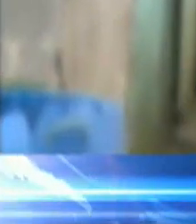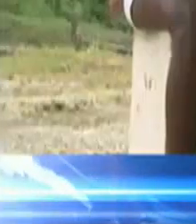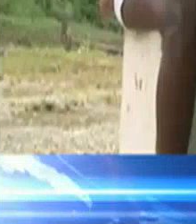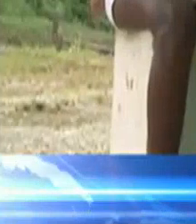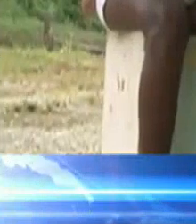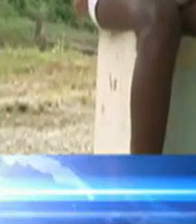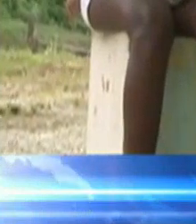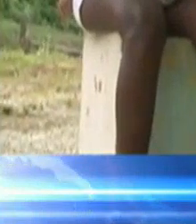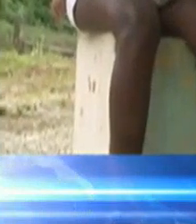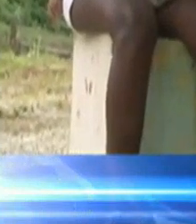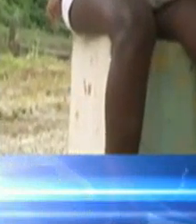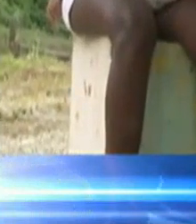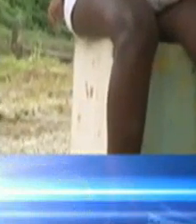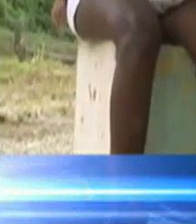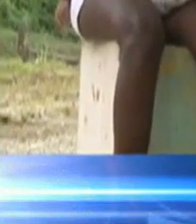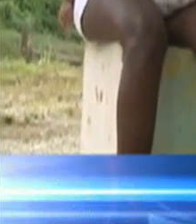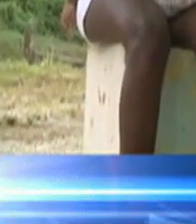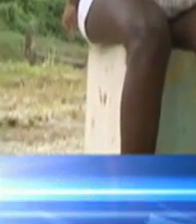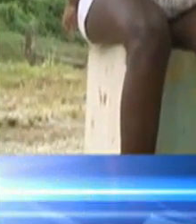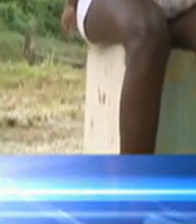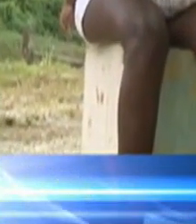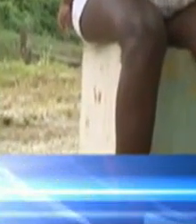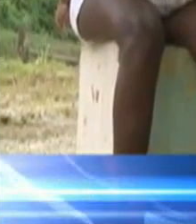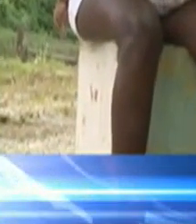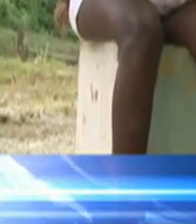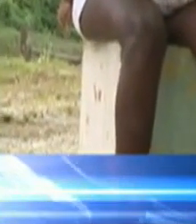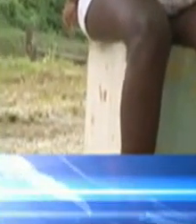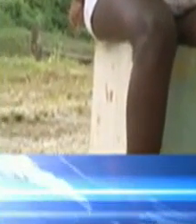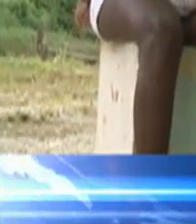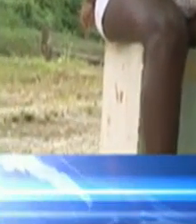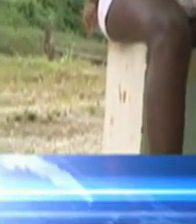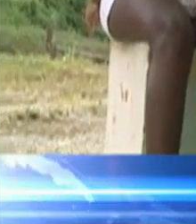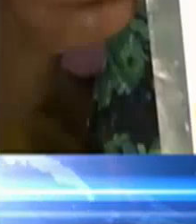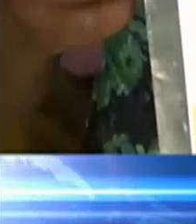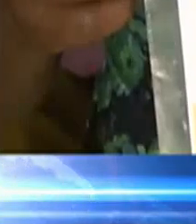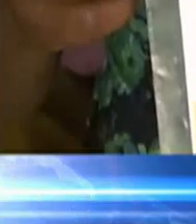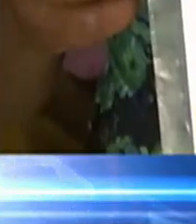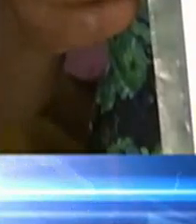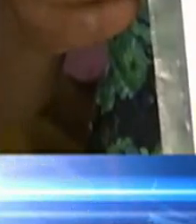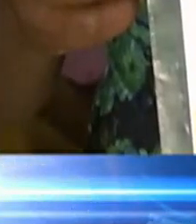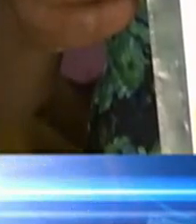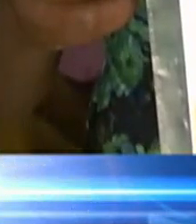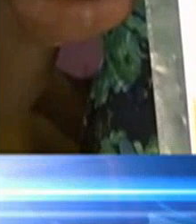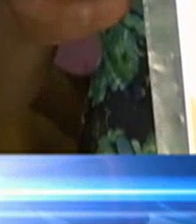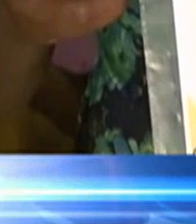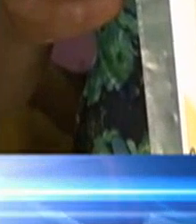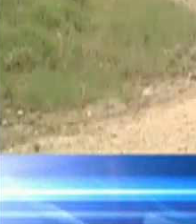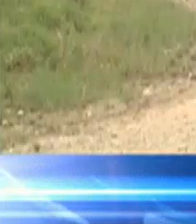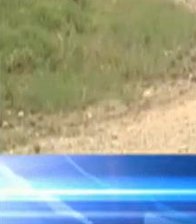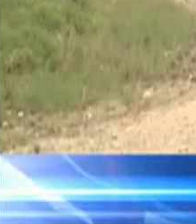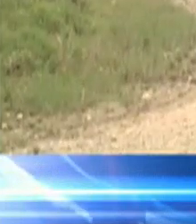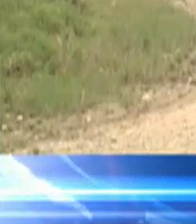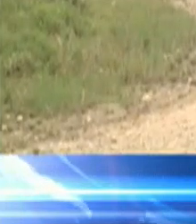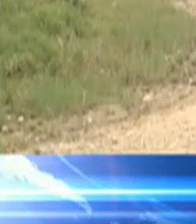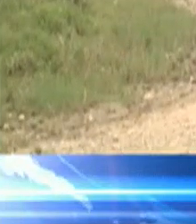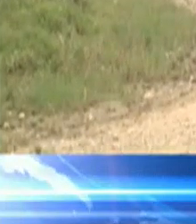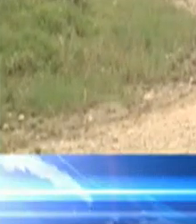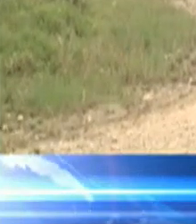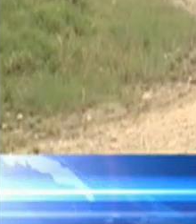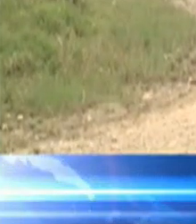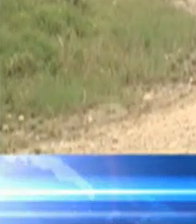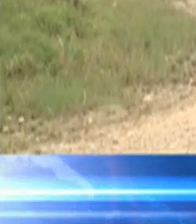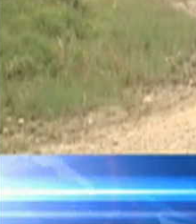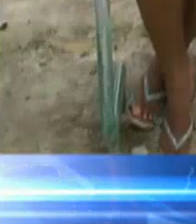Continúa la conmoción por la agresión de un menor de 11 años, quien fue quemado vivo en Esmeraldas.